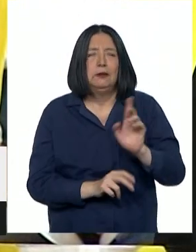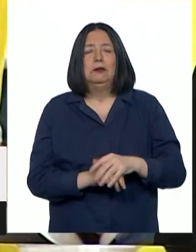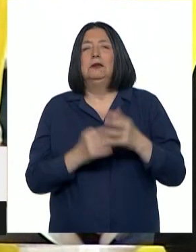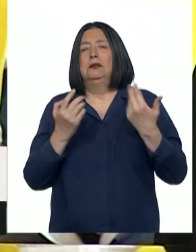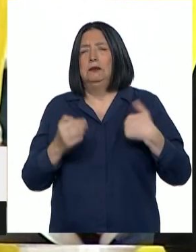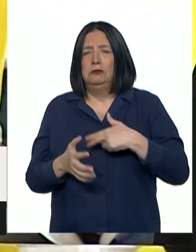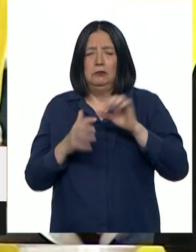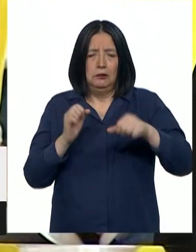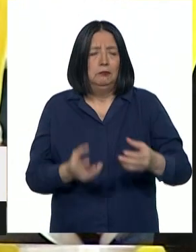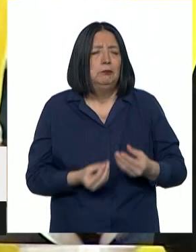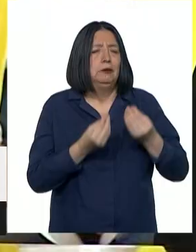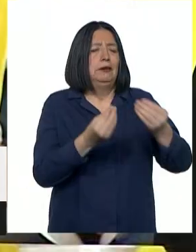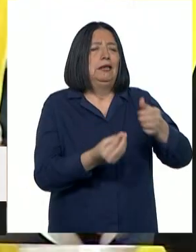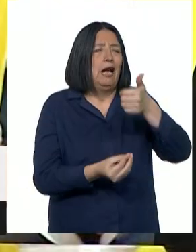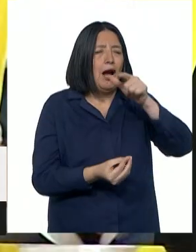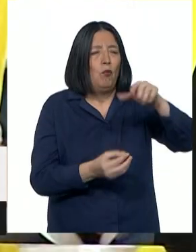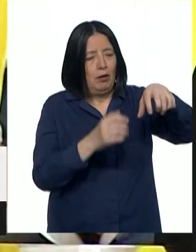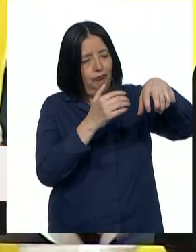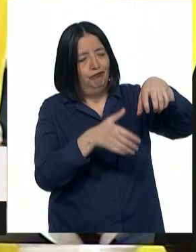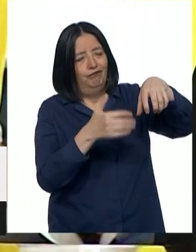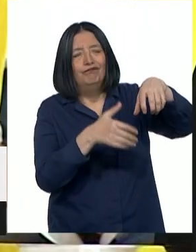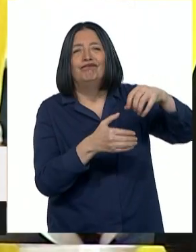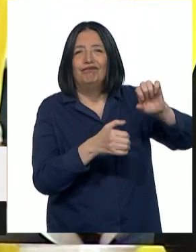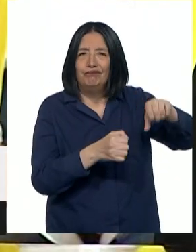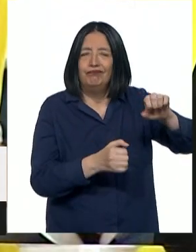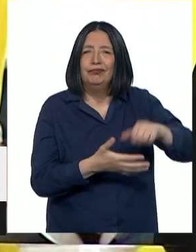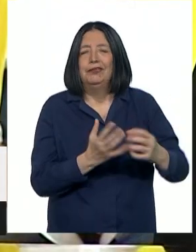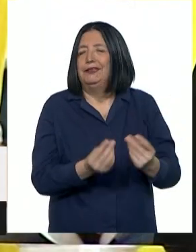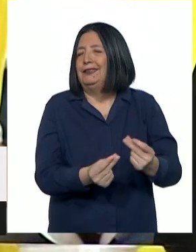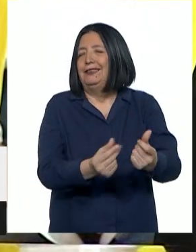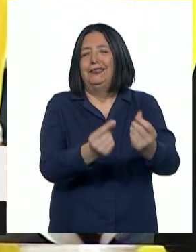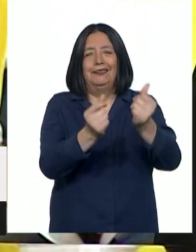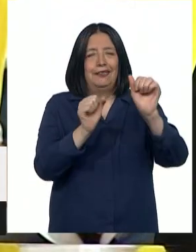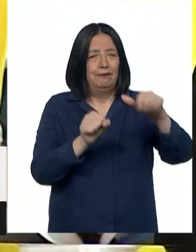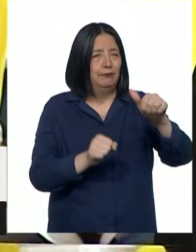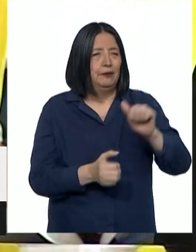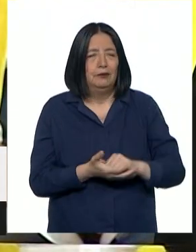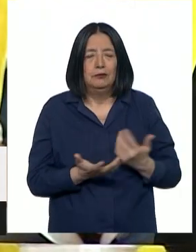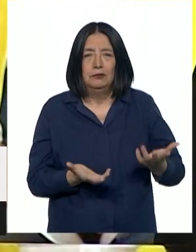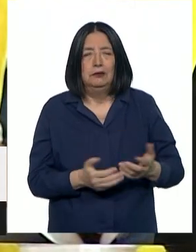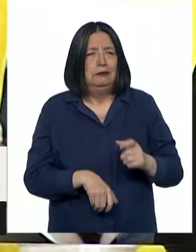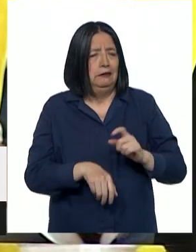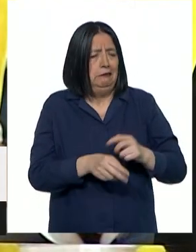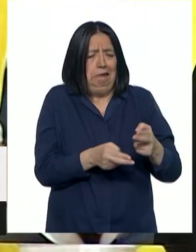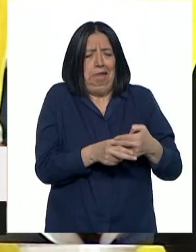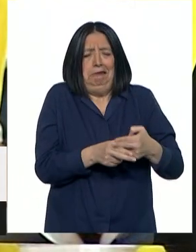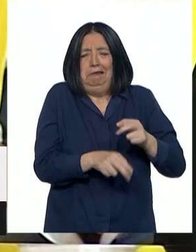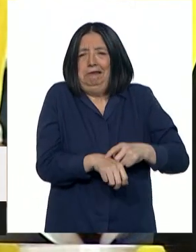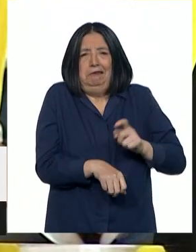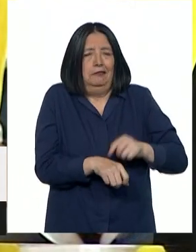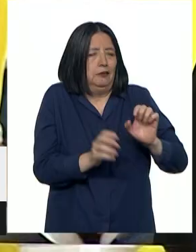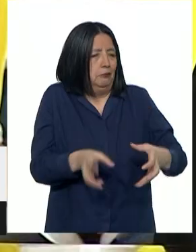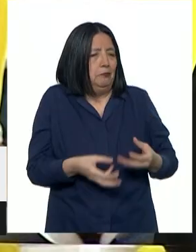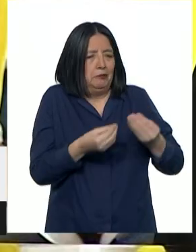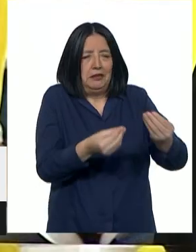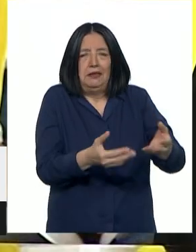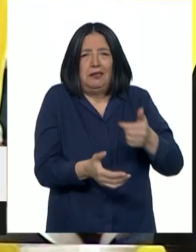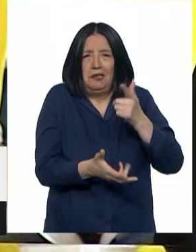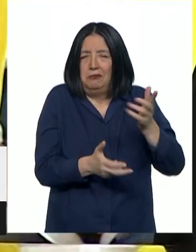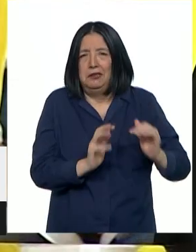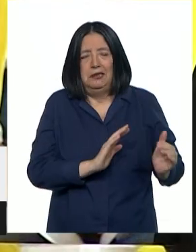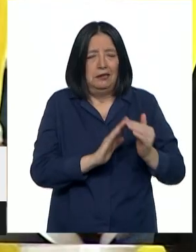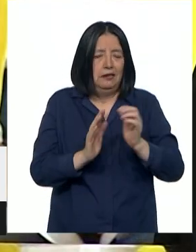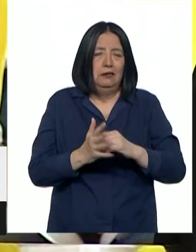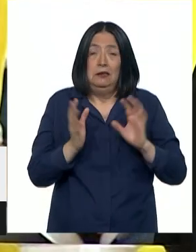Y vamos a entregarles agua potable lo más rápido, en el tiempo más corto posible. Y